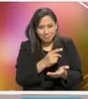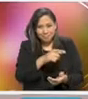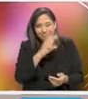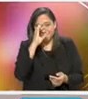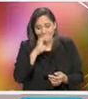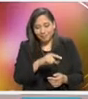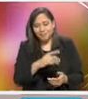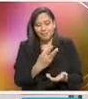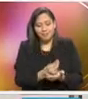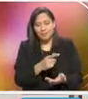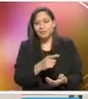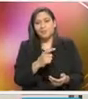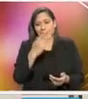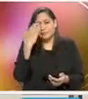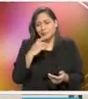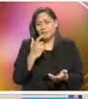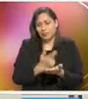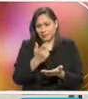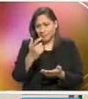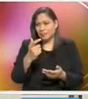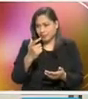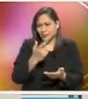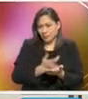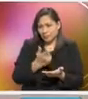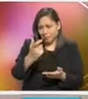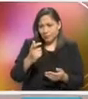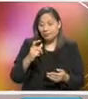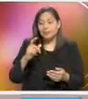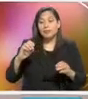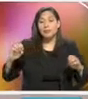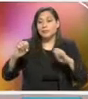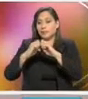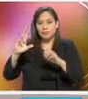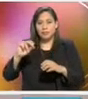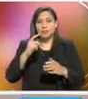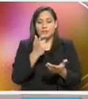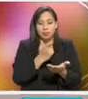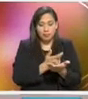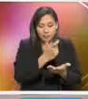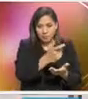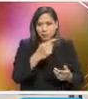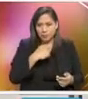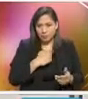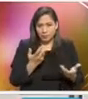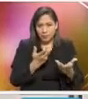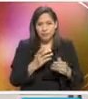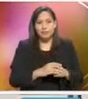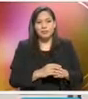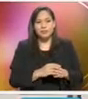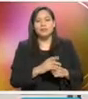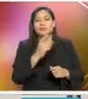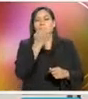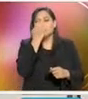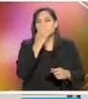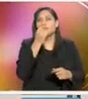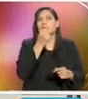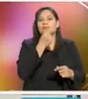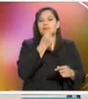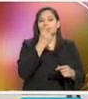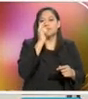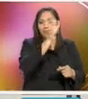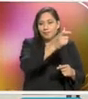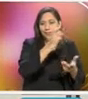que se puede hacer un hábito, ¿no? Un estilo de vida. Haces un comentario importante acerca del café, ¿no? Que quizás te cuesta, qué sé yo, ¿no? Puede ser desde